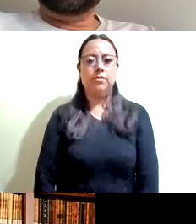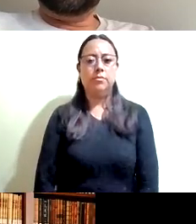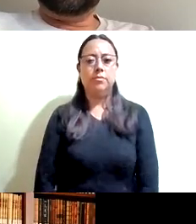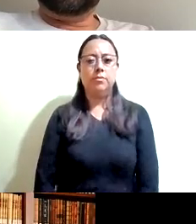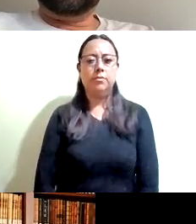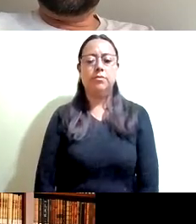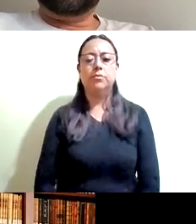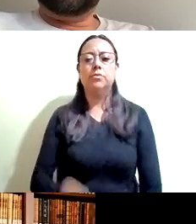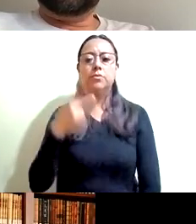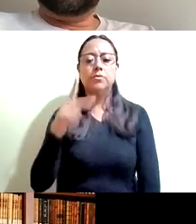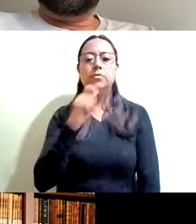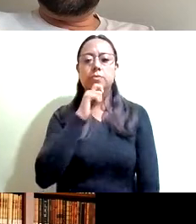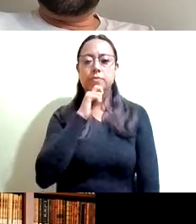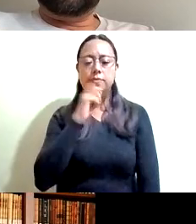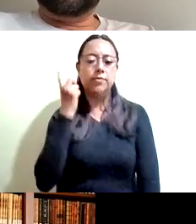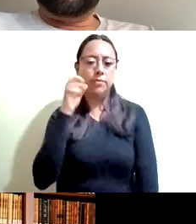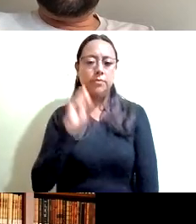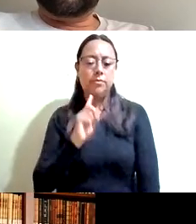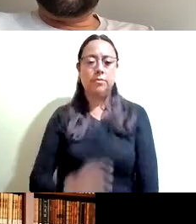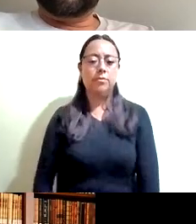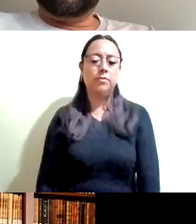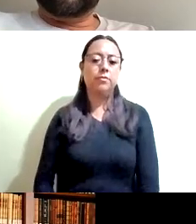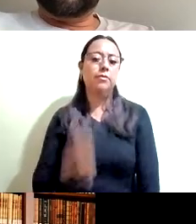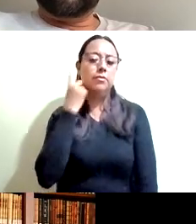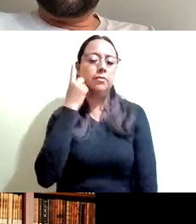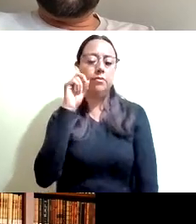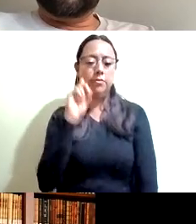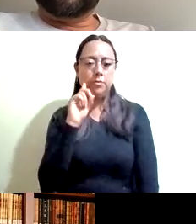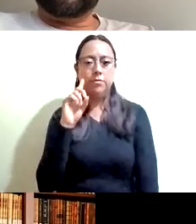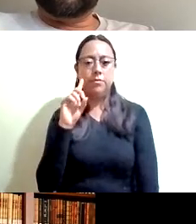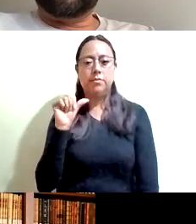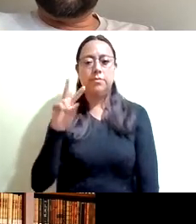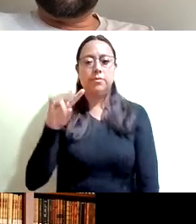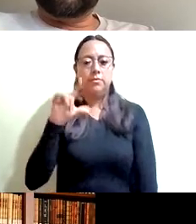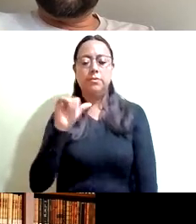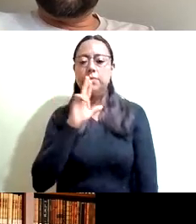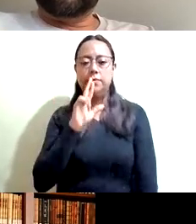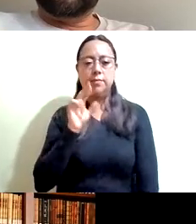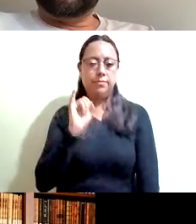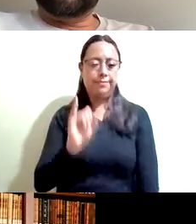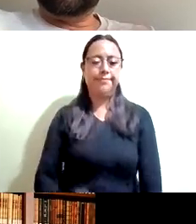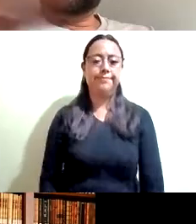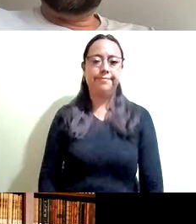Su micrófono, diputada. Marta Ávila, a favor. Gracias.